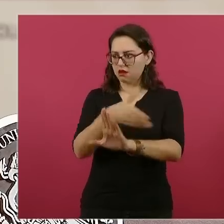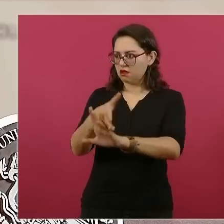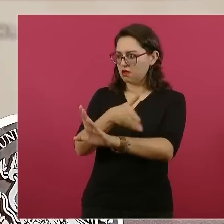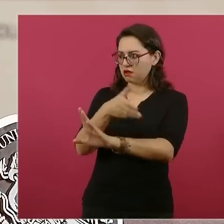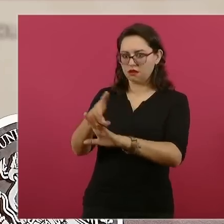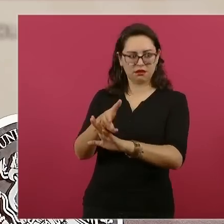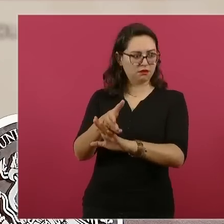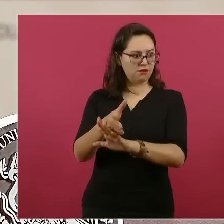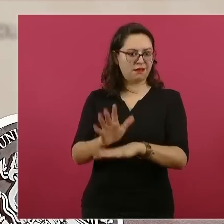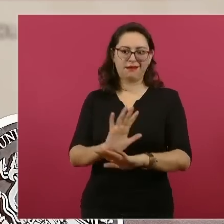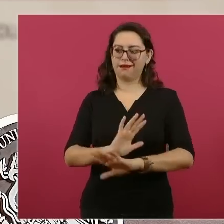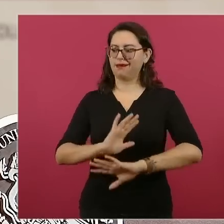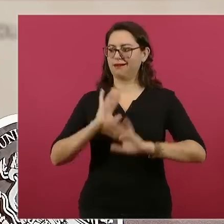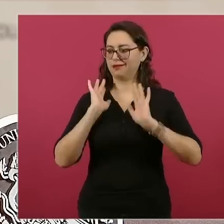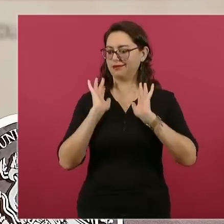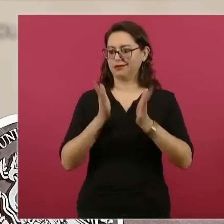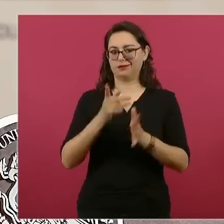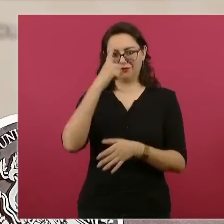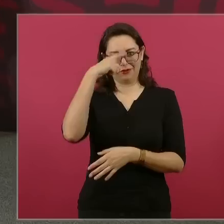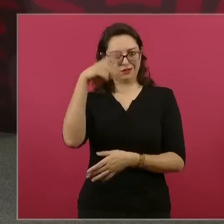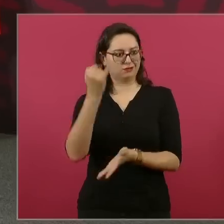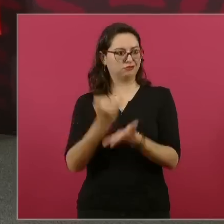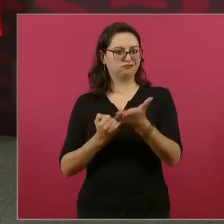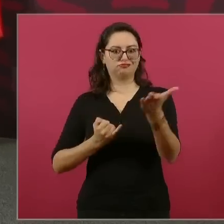decían allá en Estados Unidos,